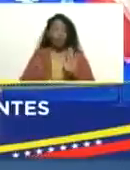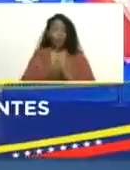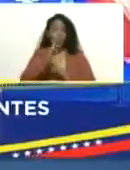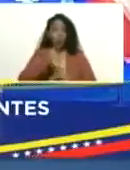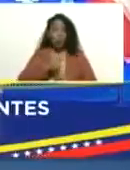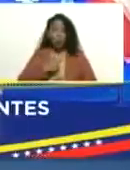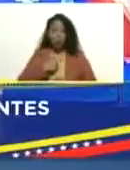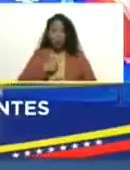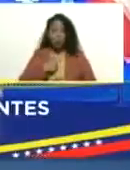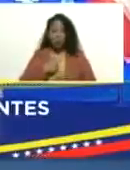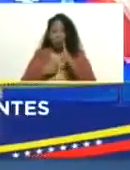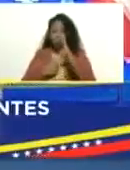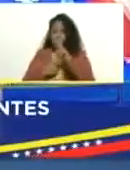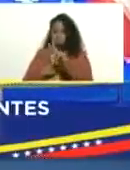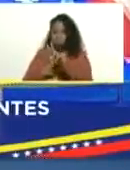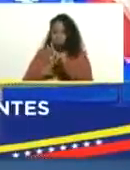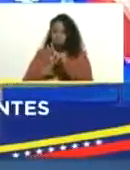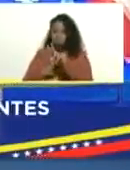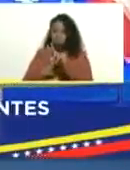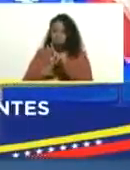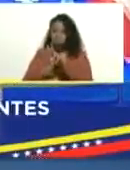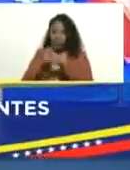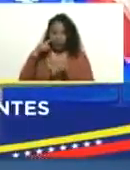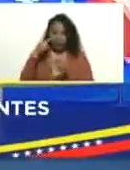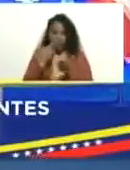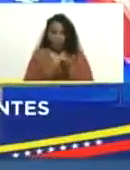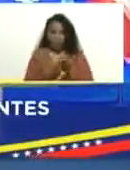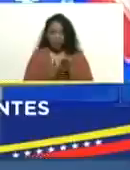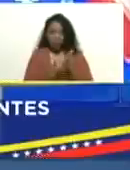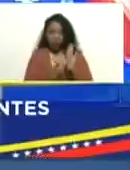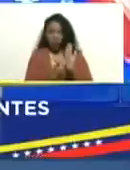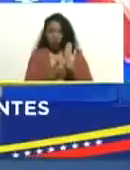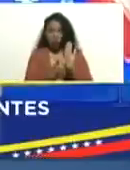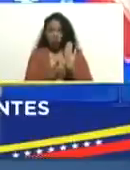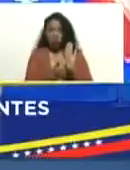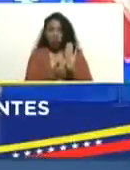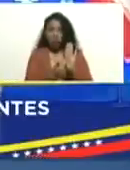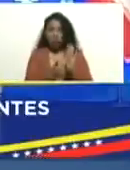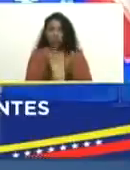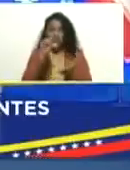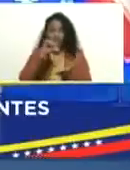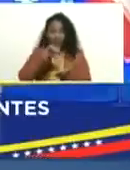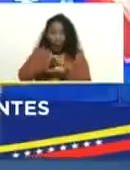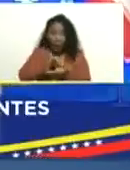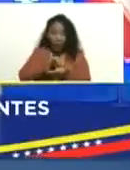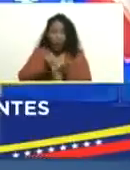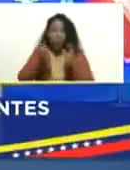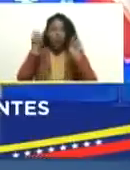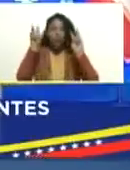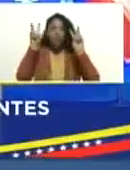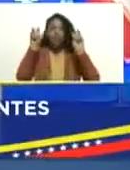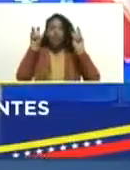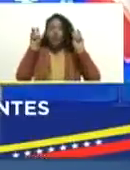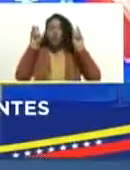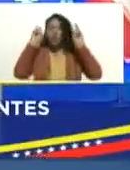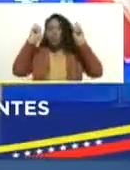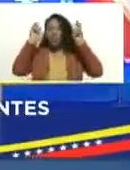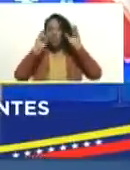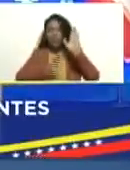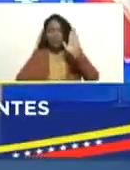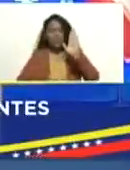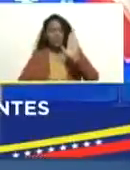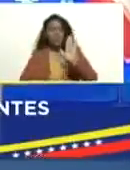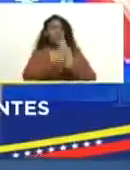decir de manera certera que Irán es una de las nuevas potencias científicas y tecnológicas del